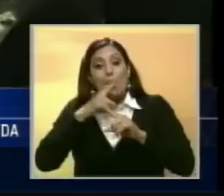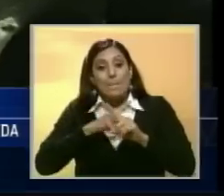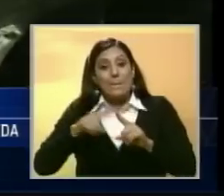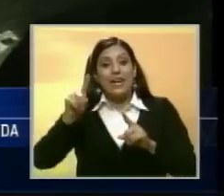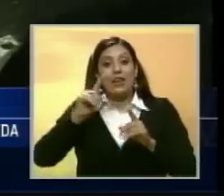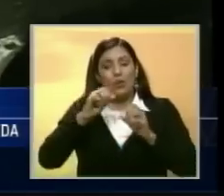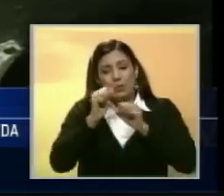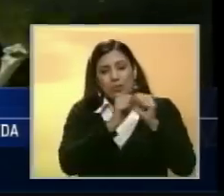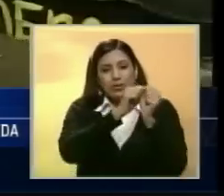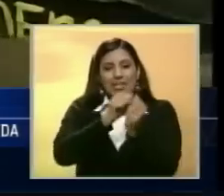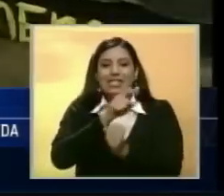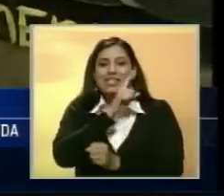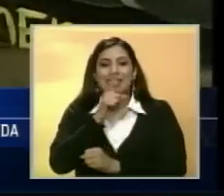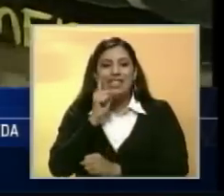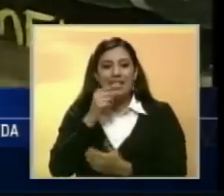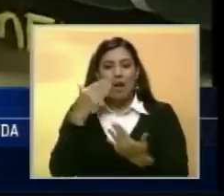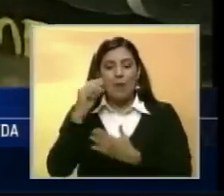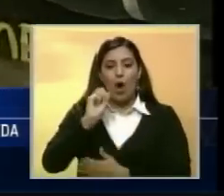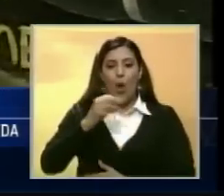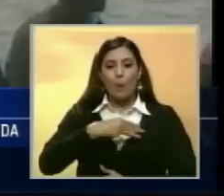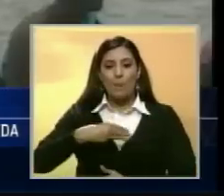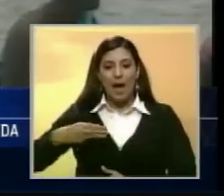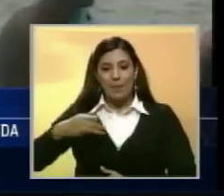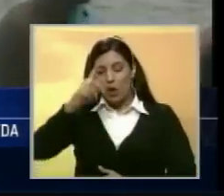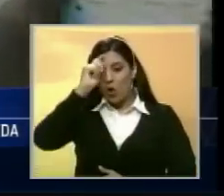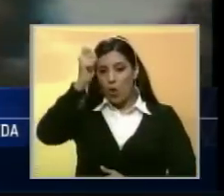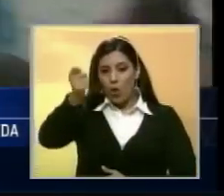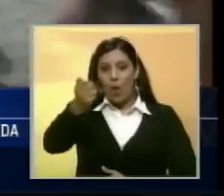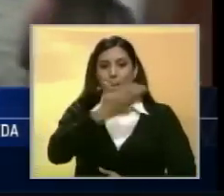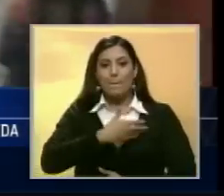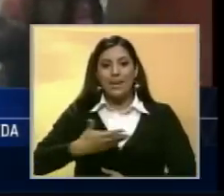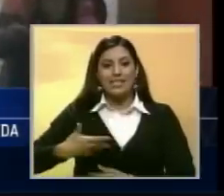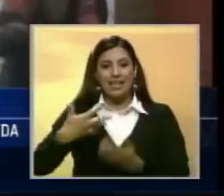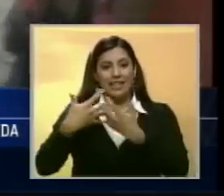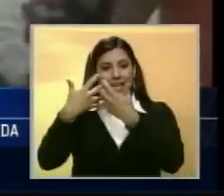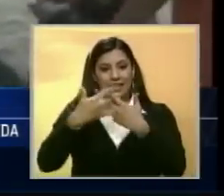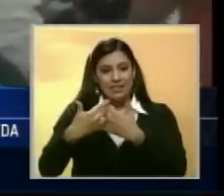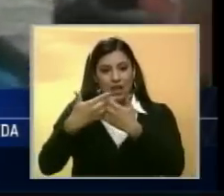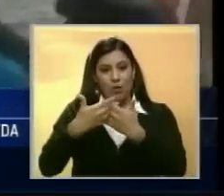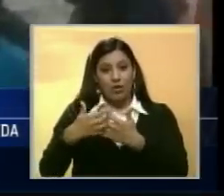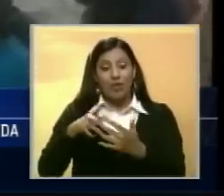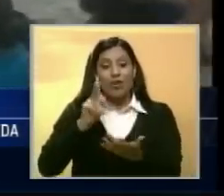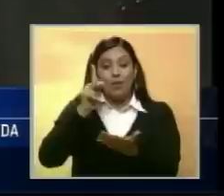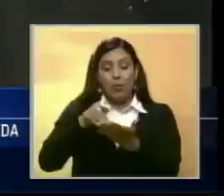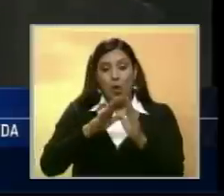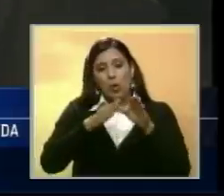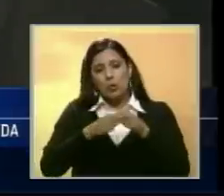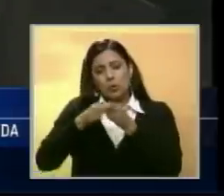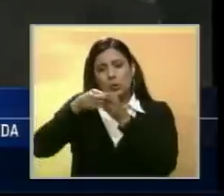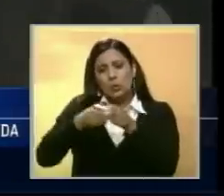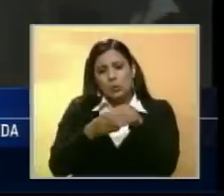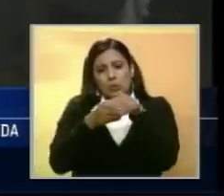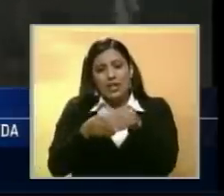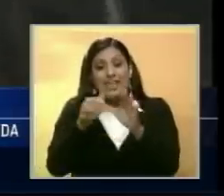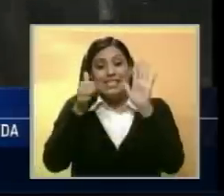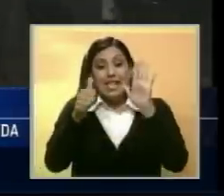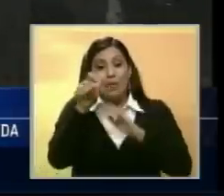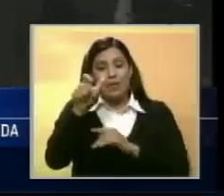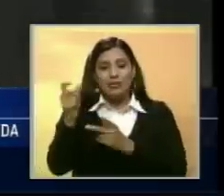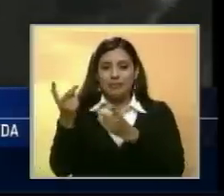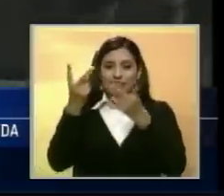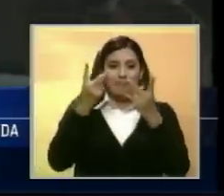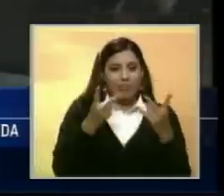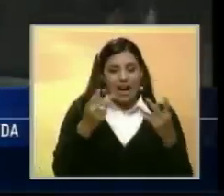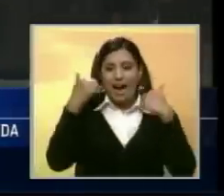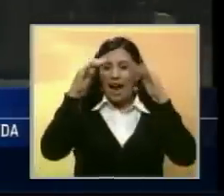el navío fue bautizado como Barack Obama, en homenaje al presidente norteamericano. Al llegar a la costa, los 6 inmigrantes fueron